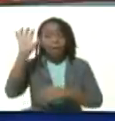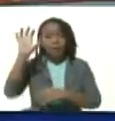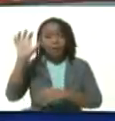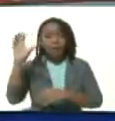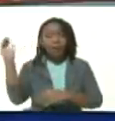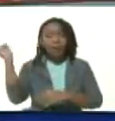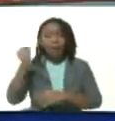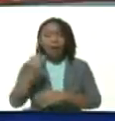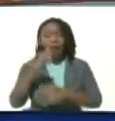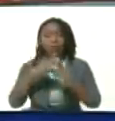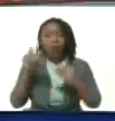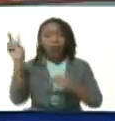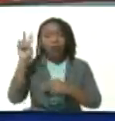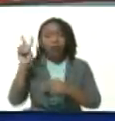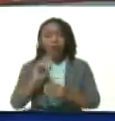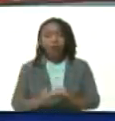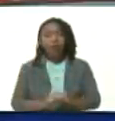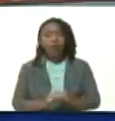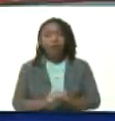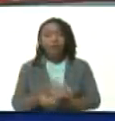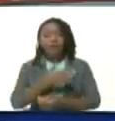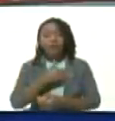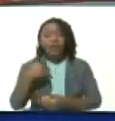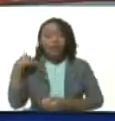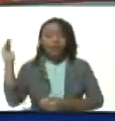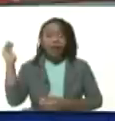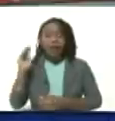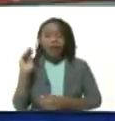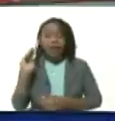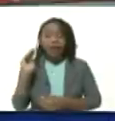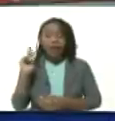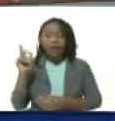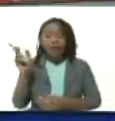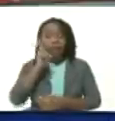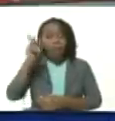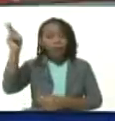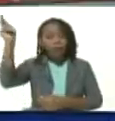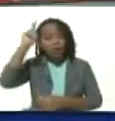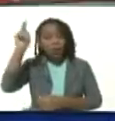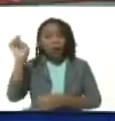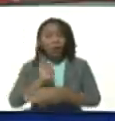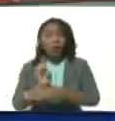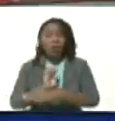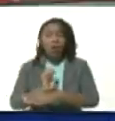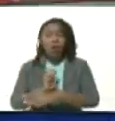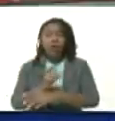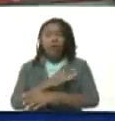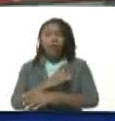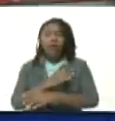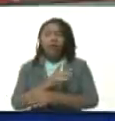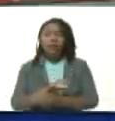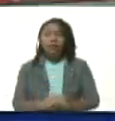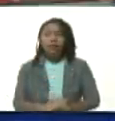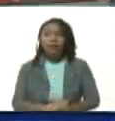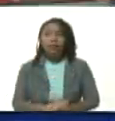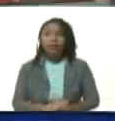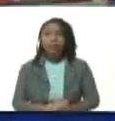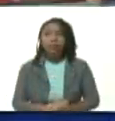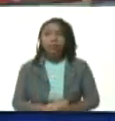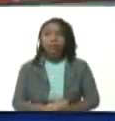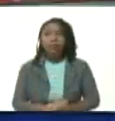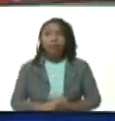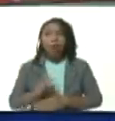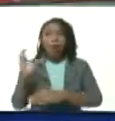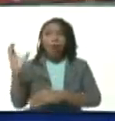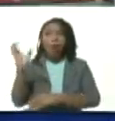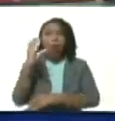venezolanos que quieran regresar del Perú, de Ecuador, de Chile, de